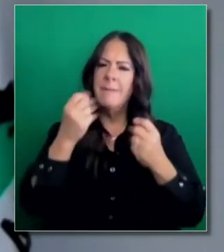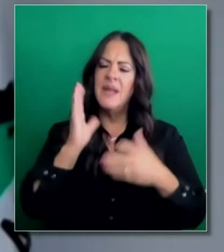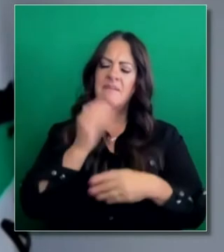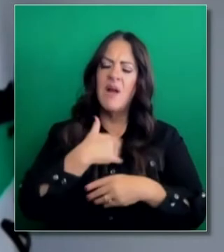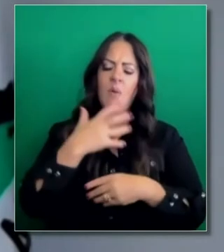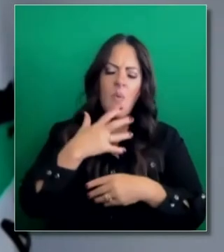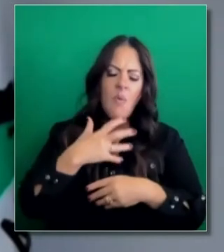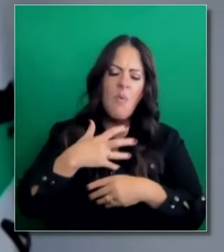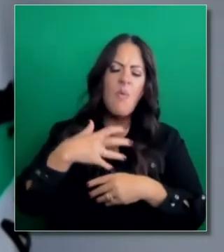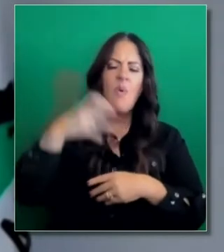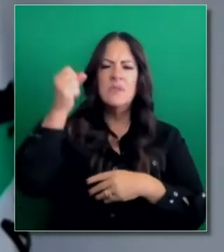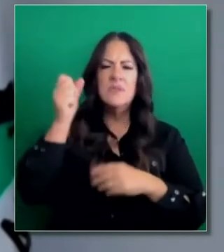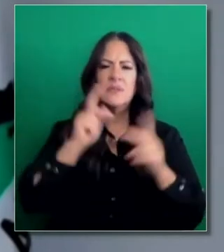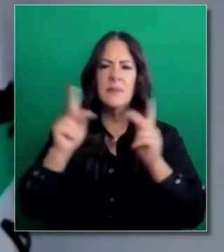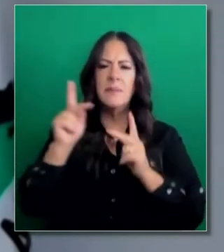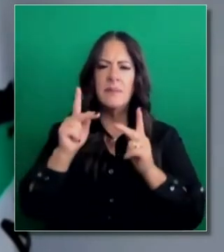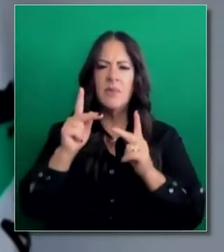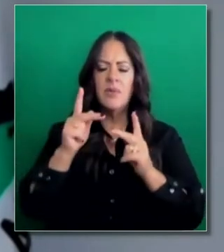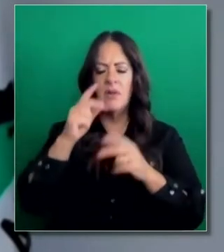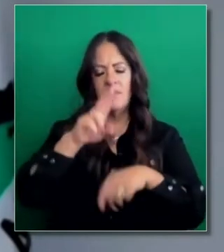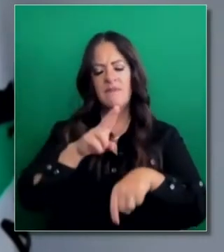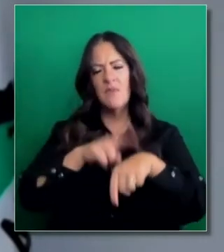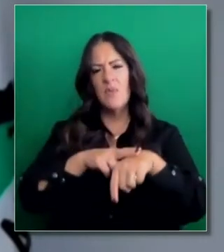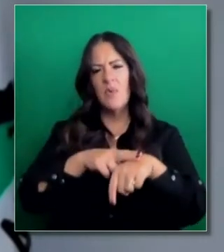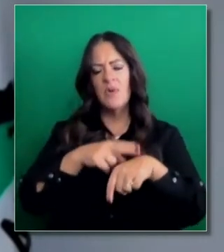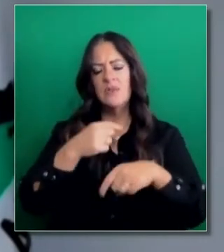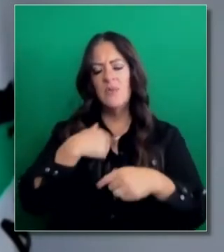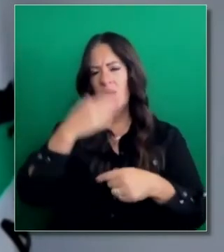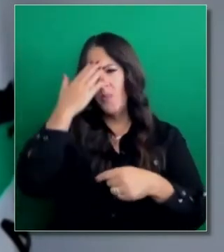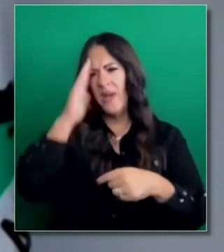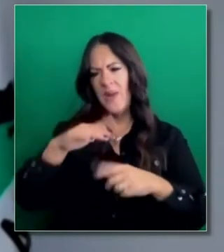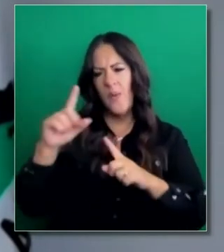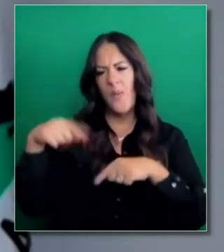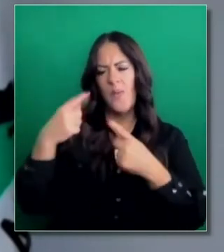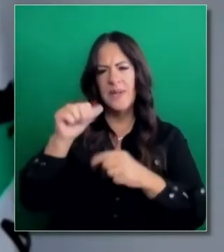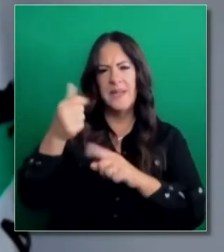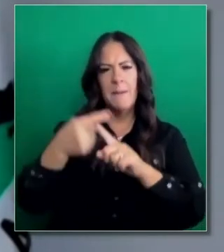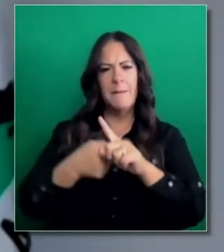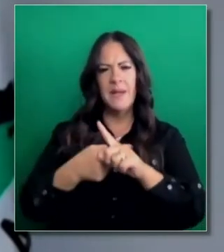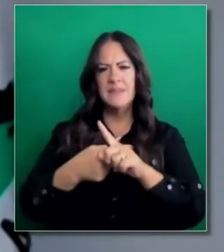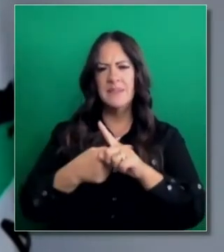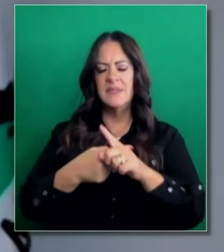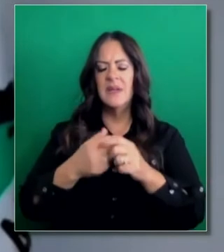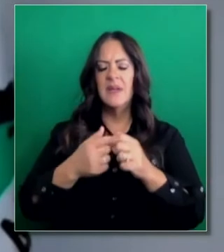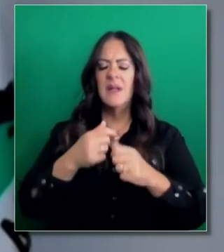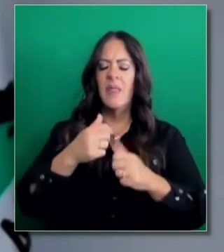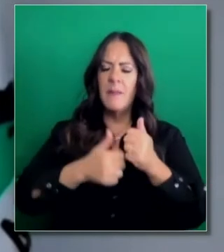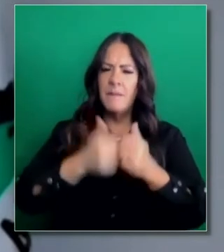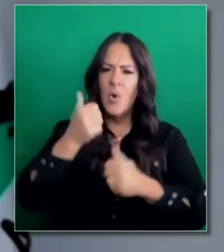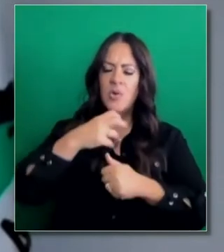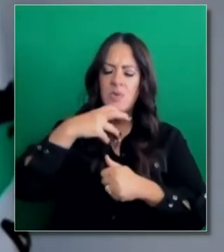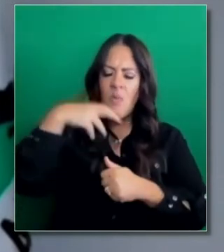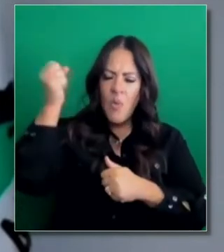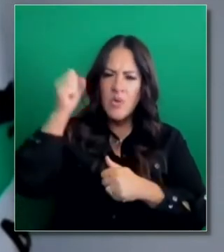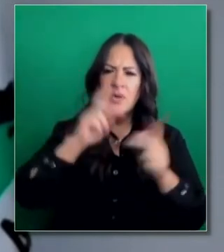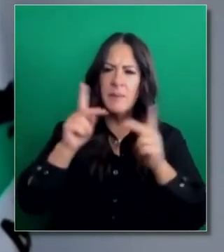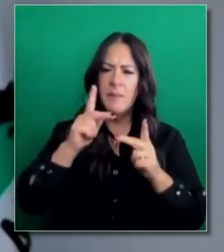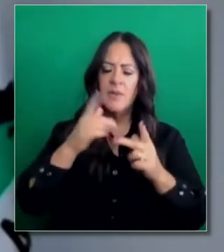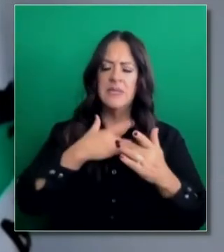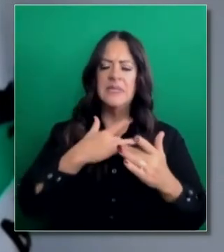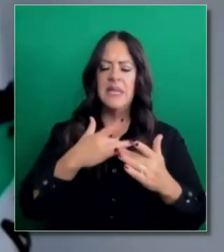importante tenemos tajadas de la población de california que en base a lo que hemos visto en los últimos 10 meses se enfrentan